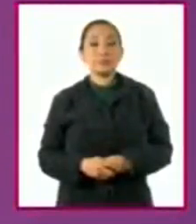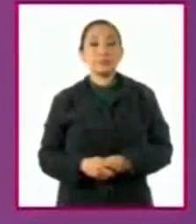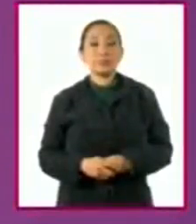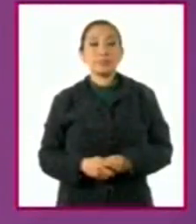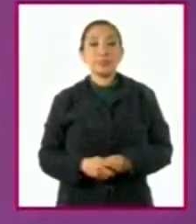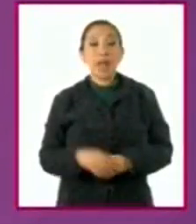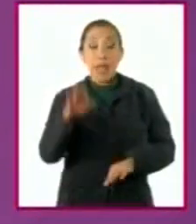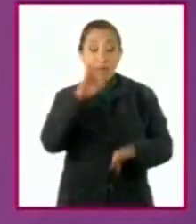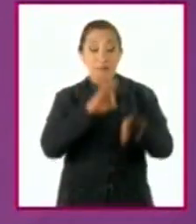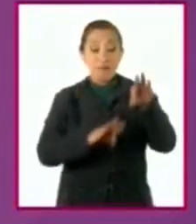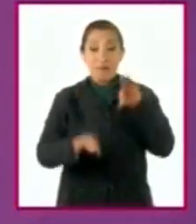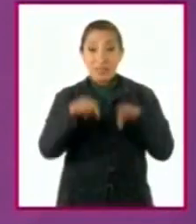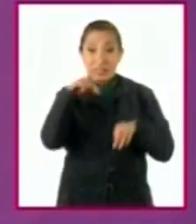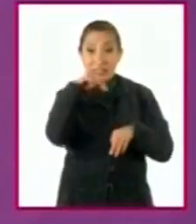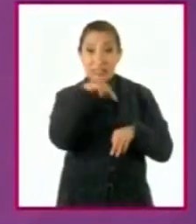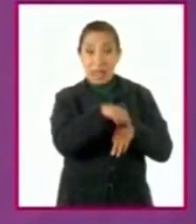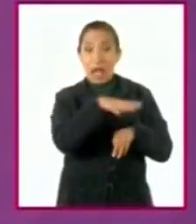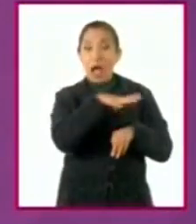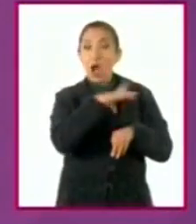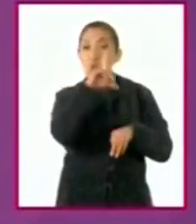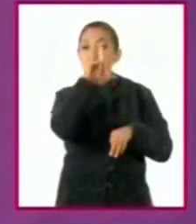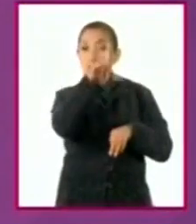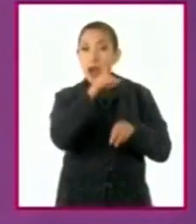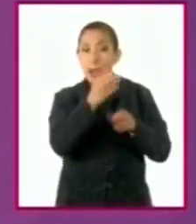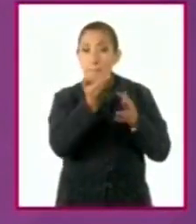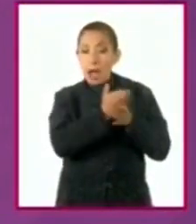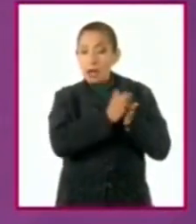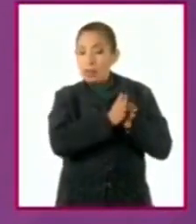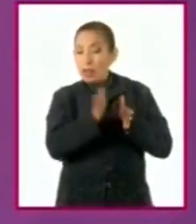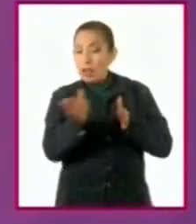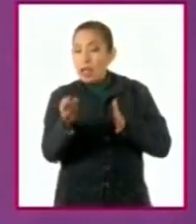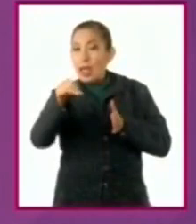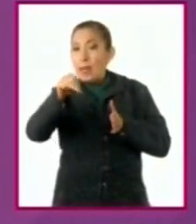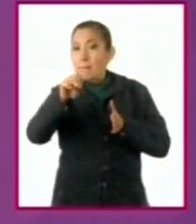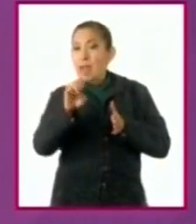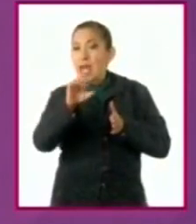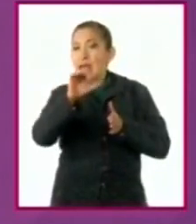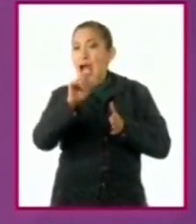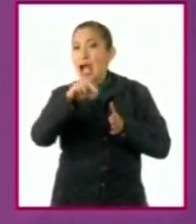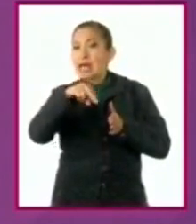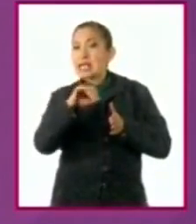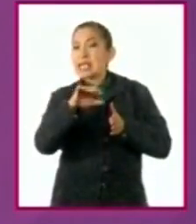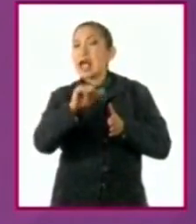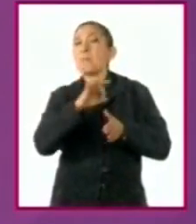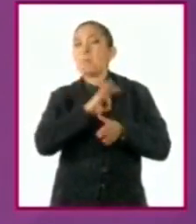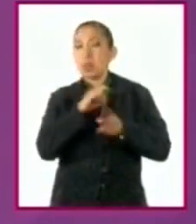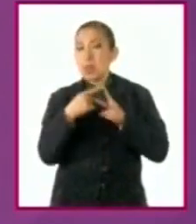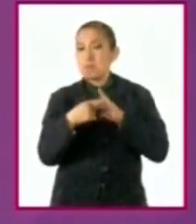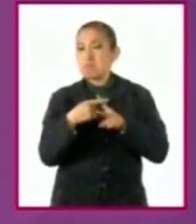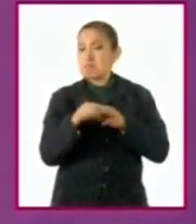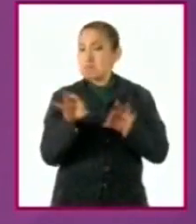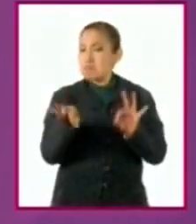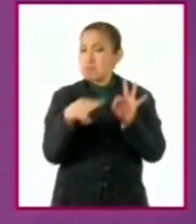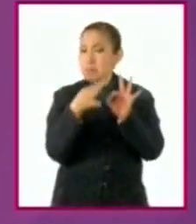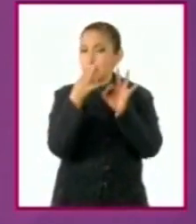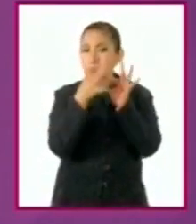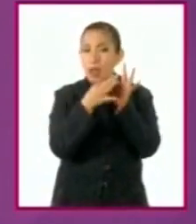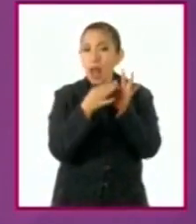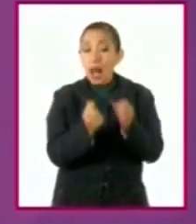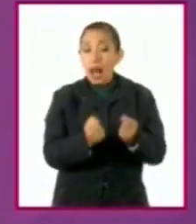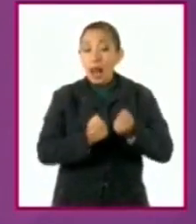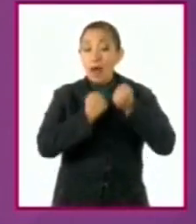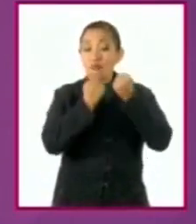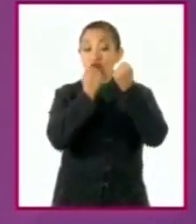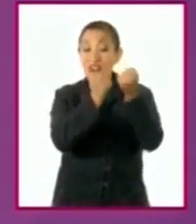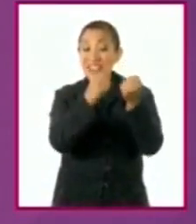En física hay una rama, la mecánica, que sí puede medir con exactitud la fuerza